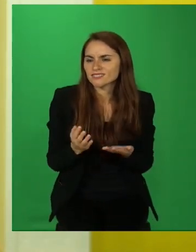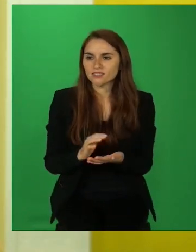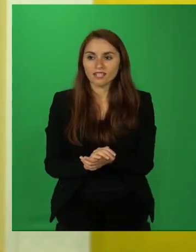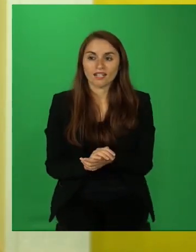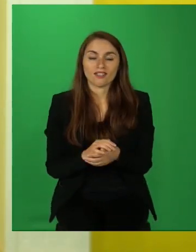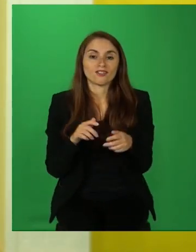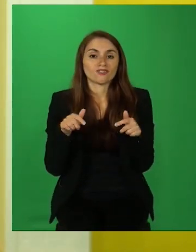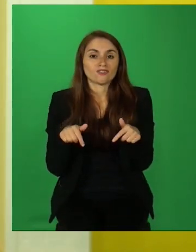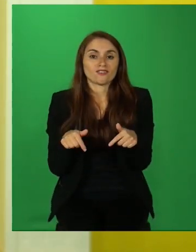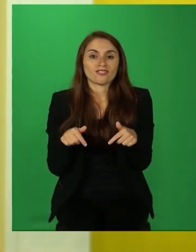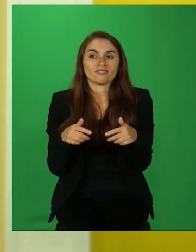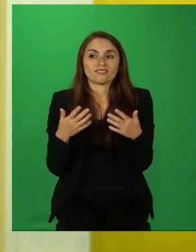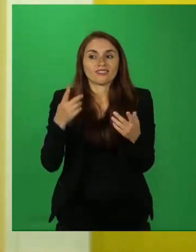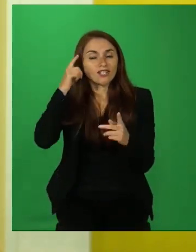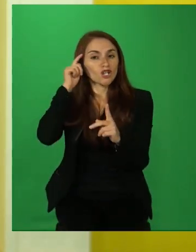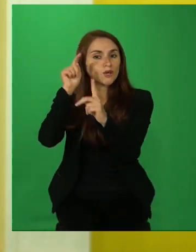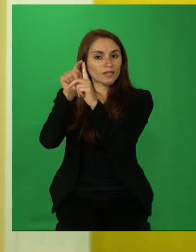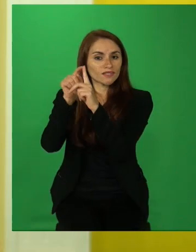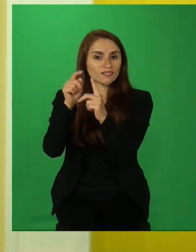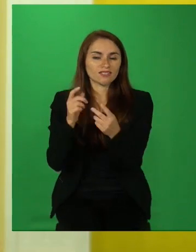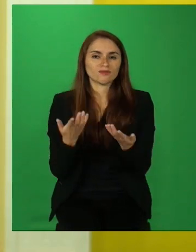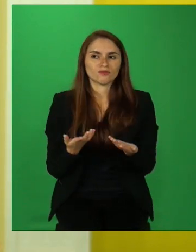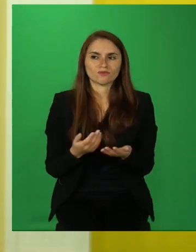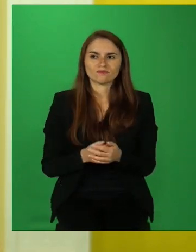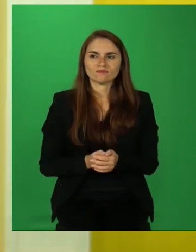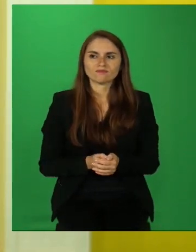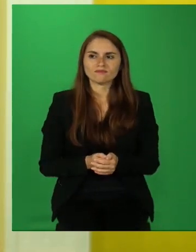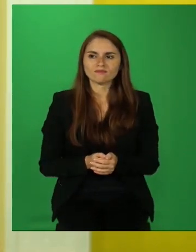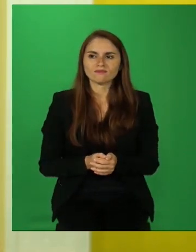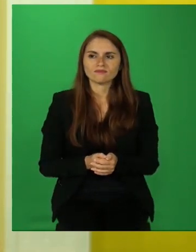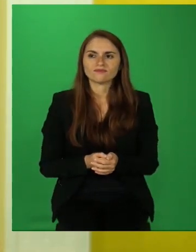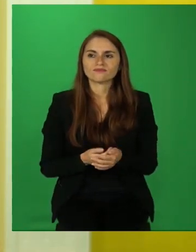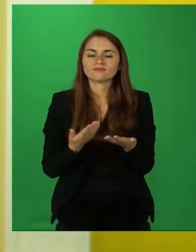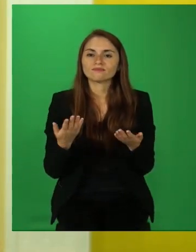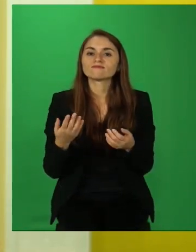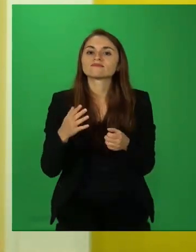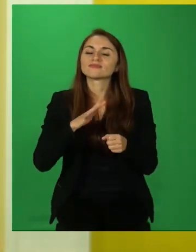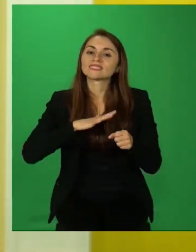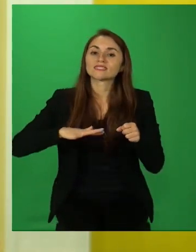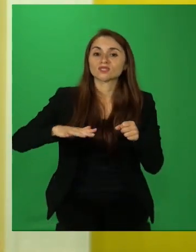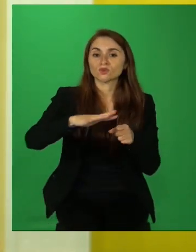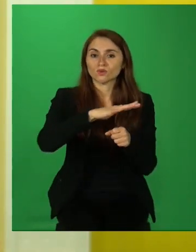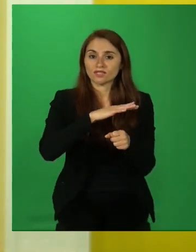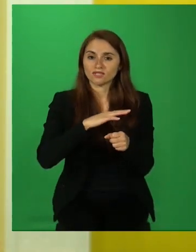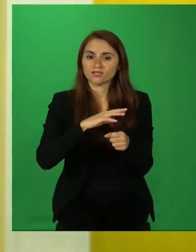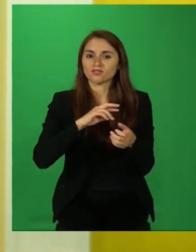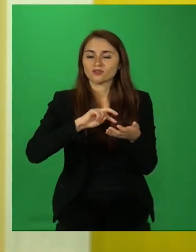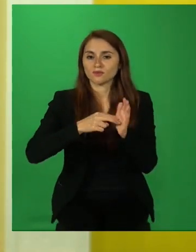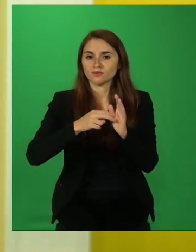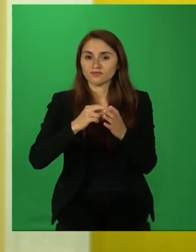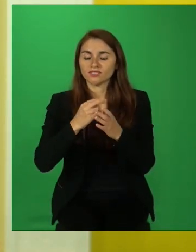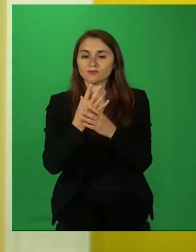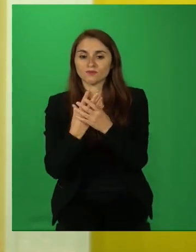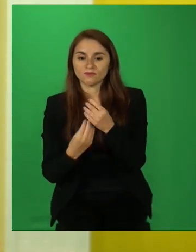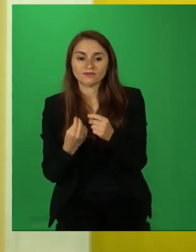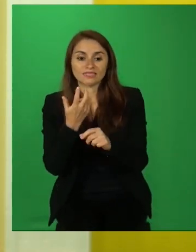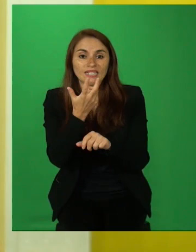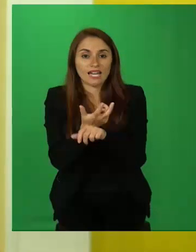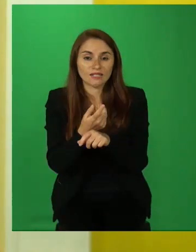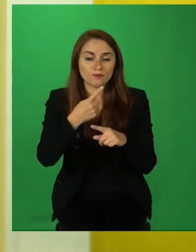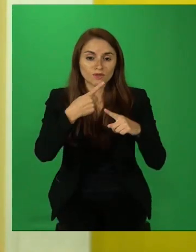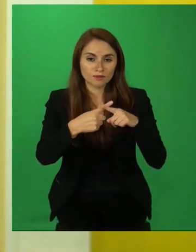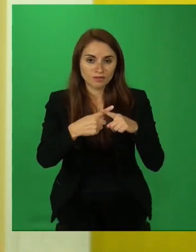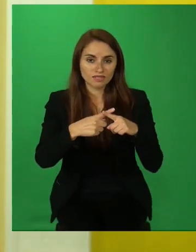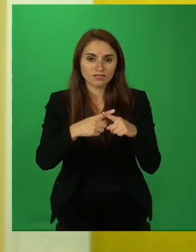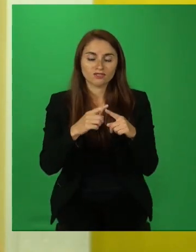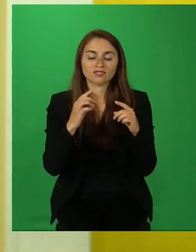lo que planteaba nuestro objetivo que es lo que vamos a hacer el día de hoy resolver situaciones que involucran la multiplicación de